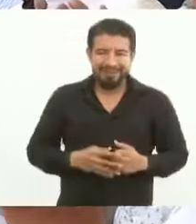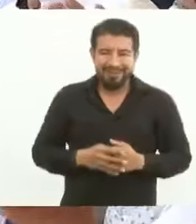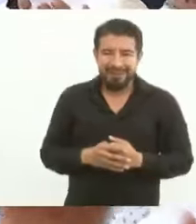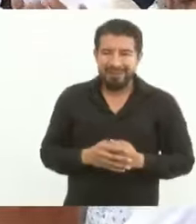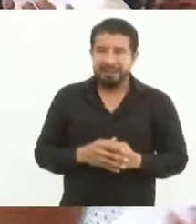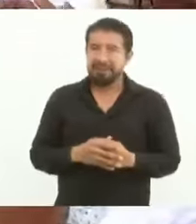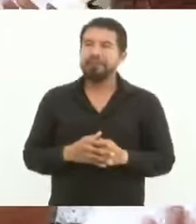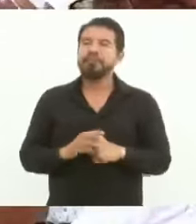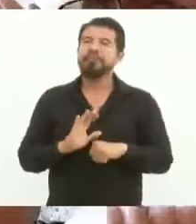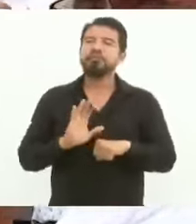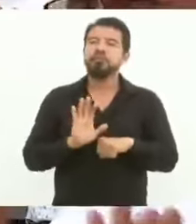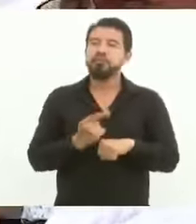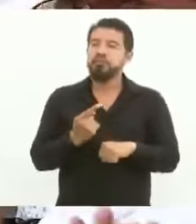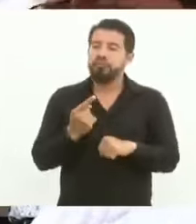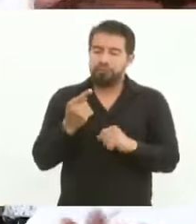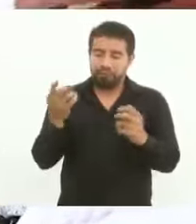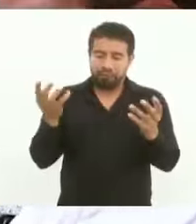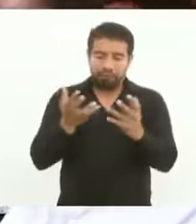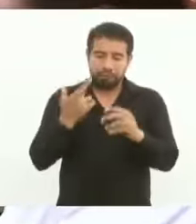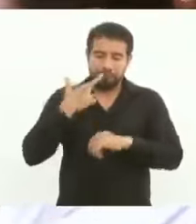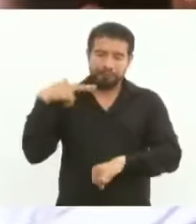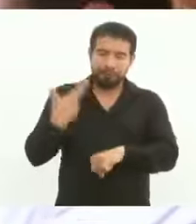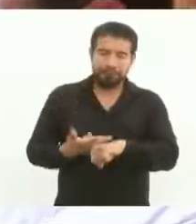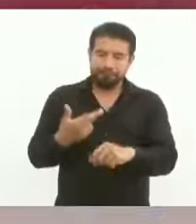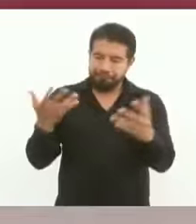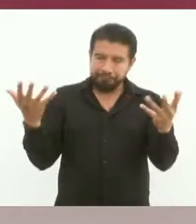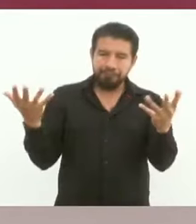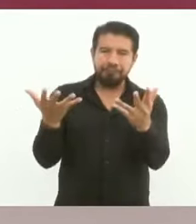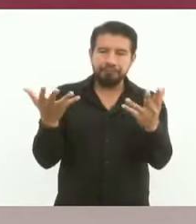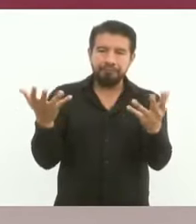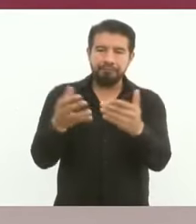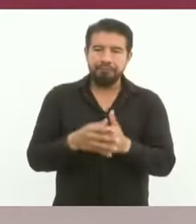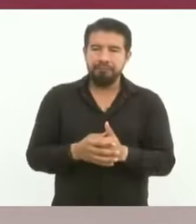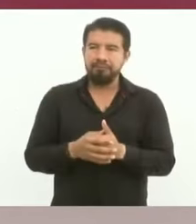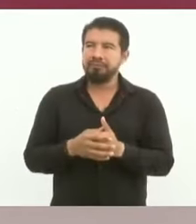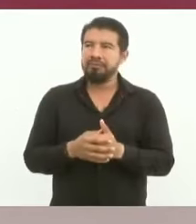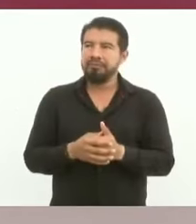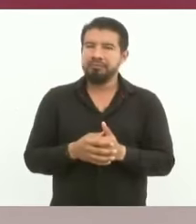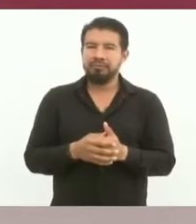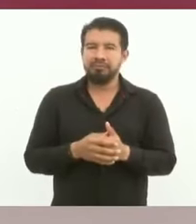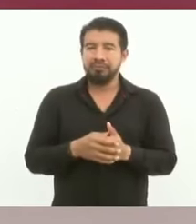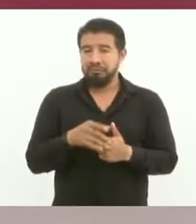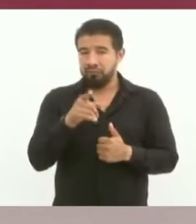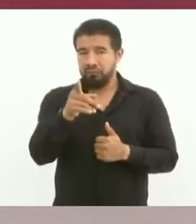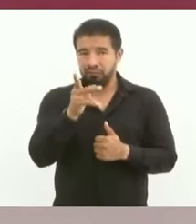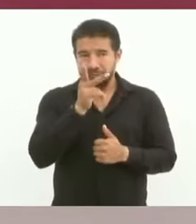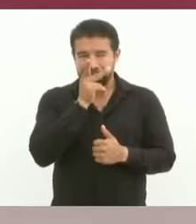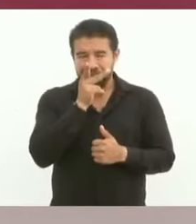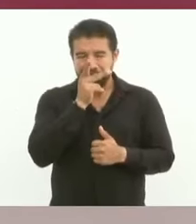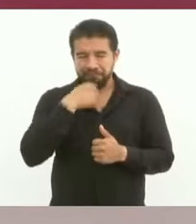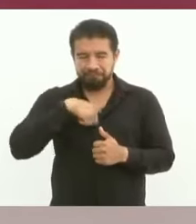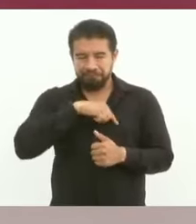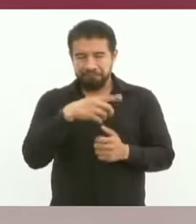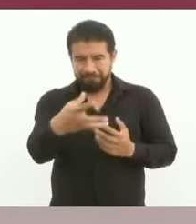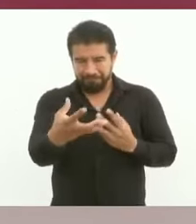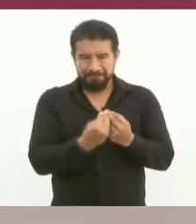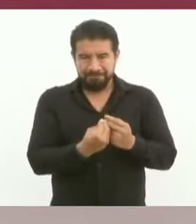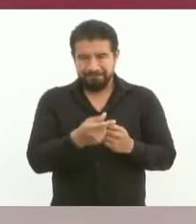por actuar con responsabilidad. Tu papá está con nosotros, muy contento,